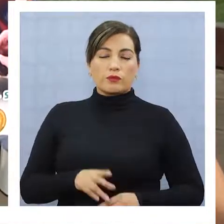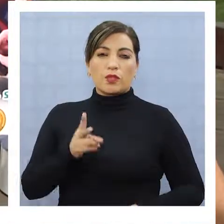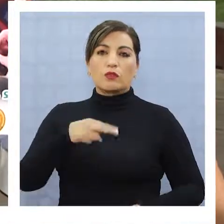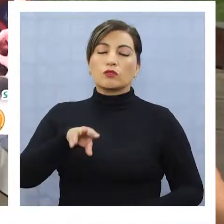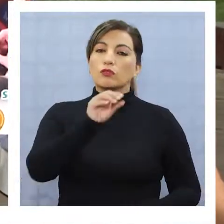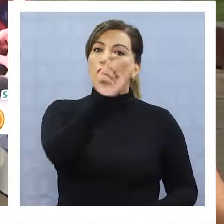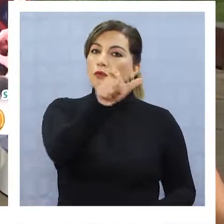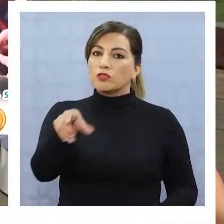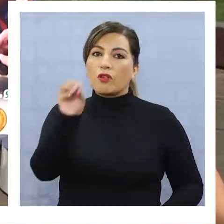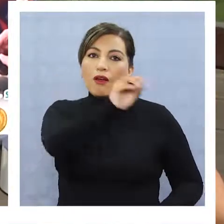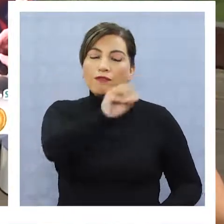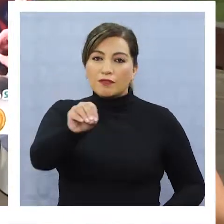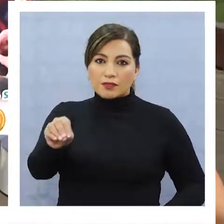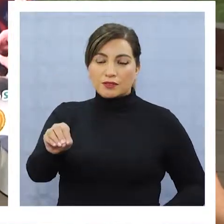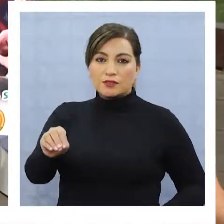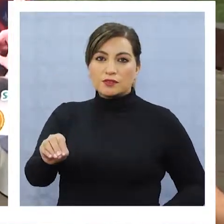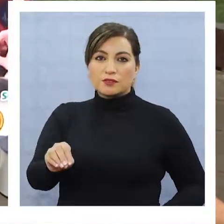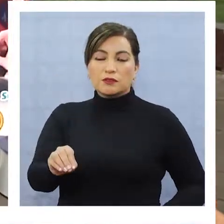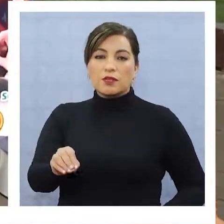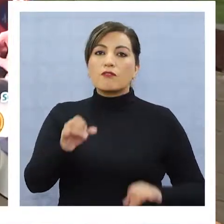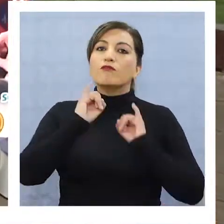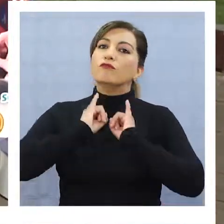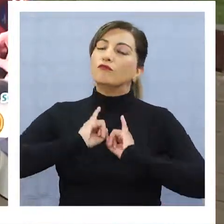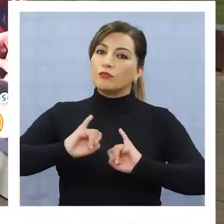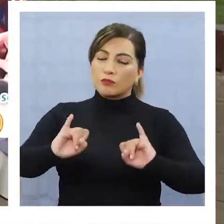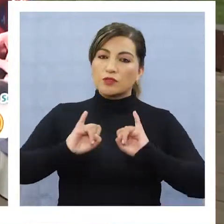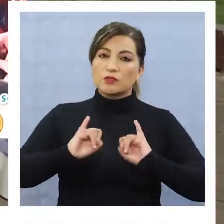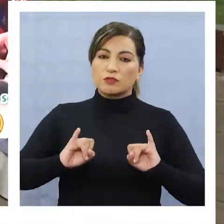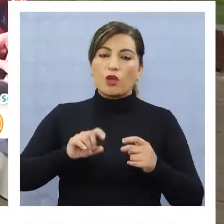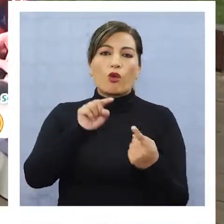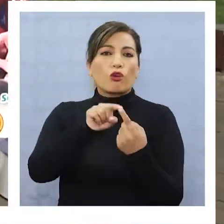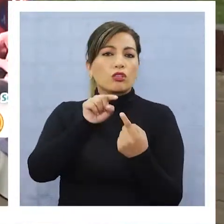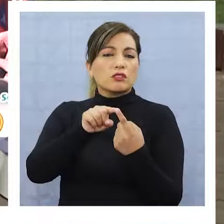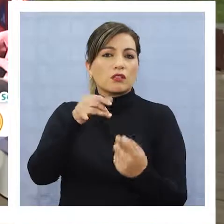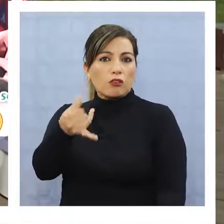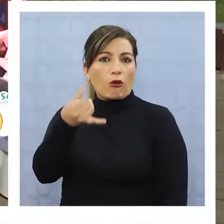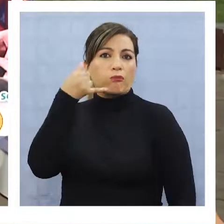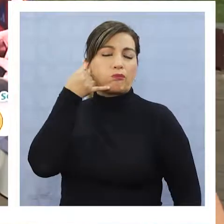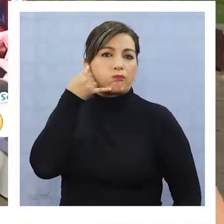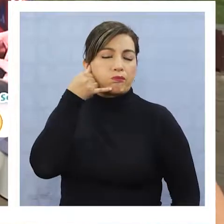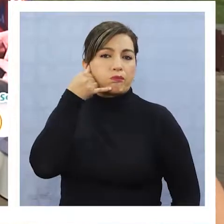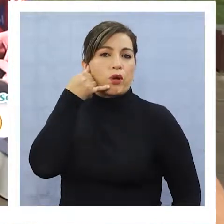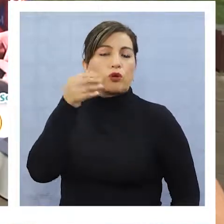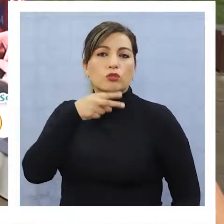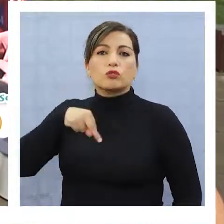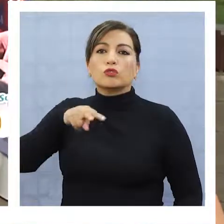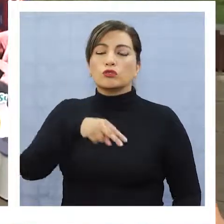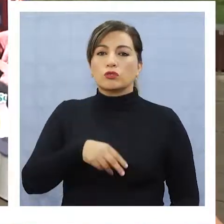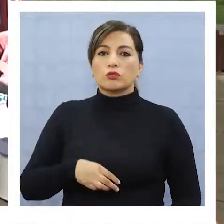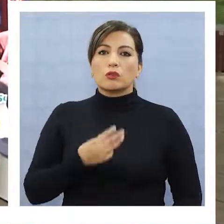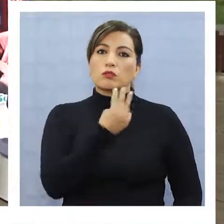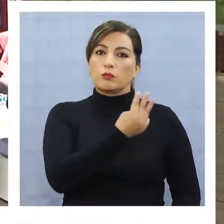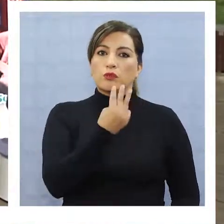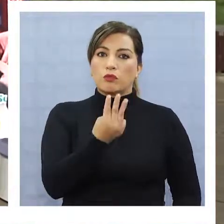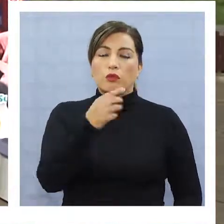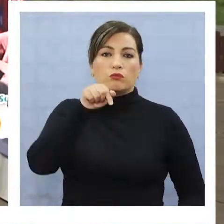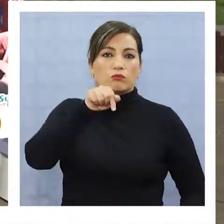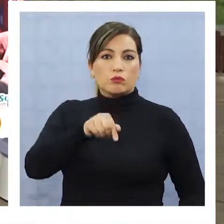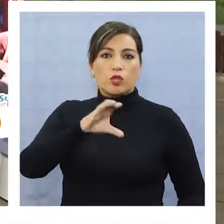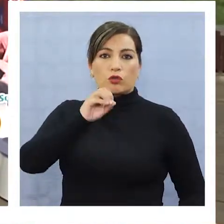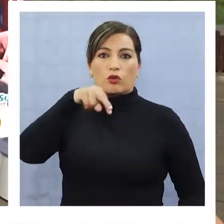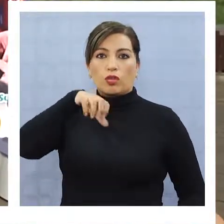llamamos a gente a que se informe, se contacte con nosotros en caso de alguna duda, en www